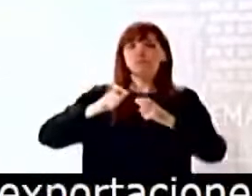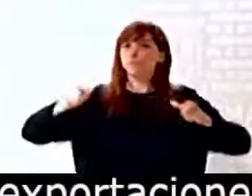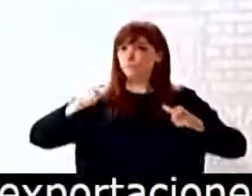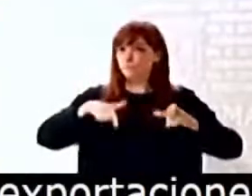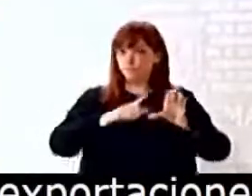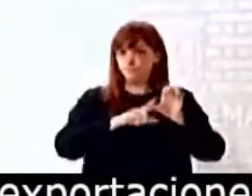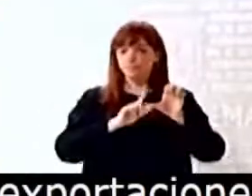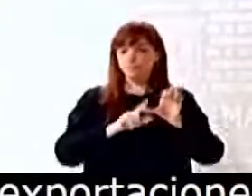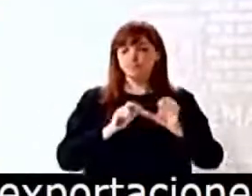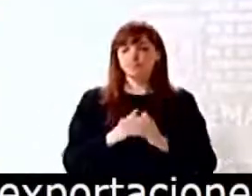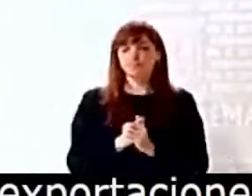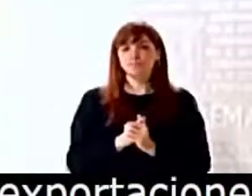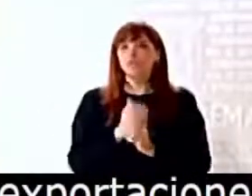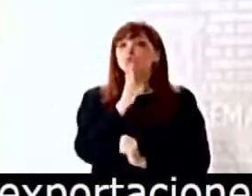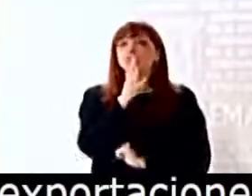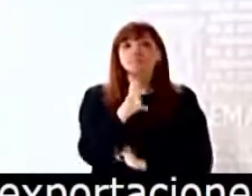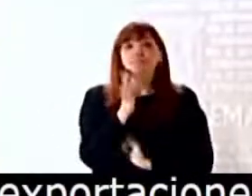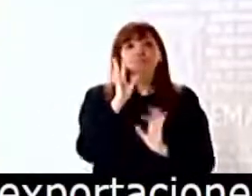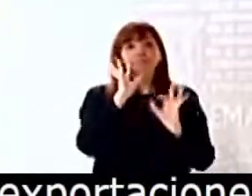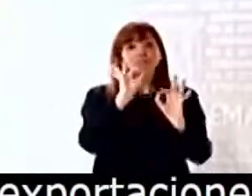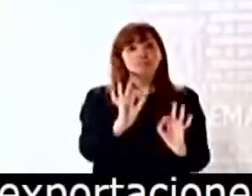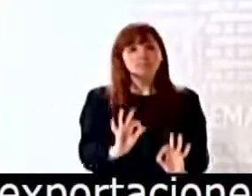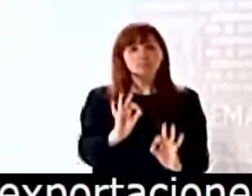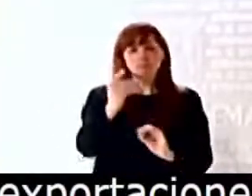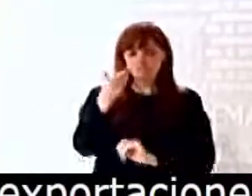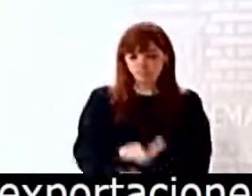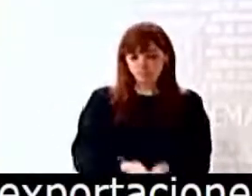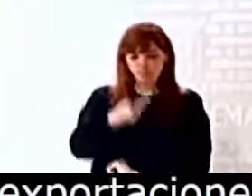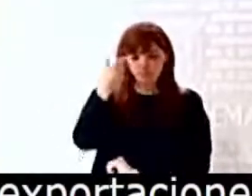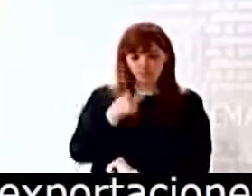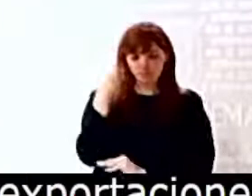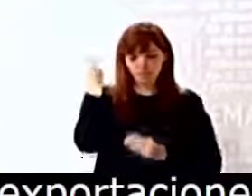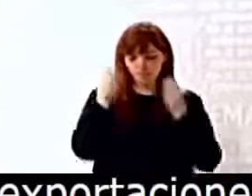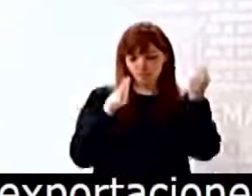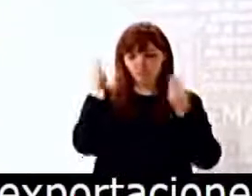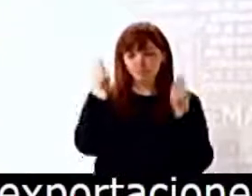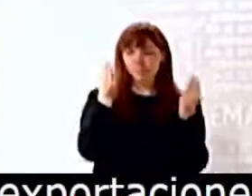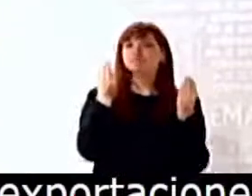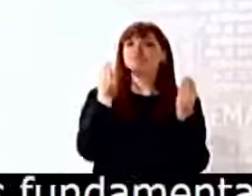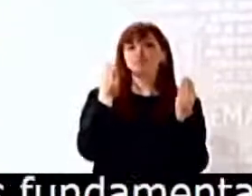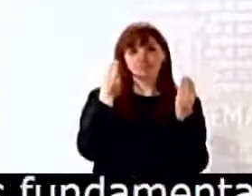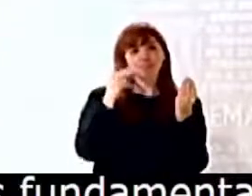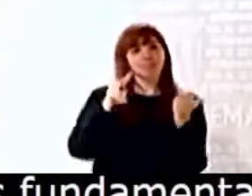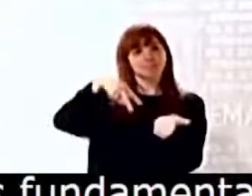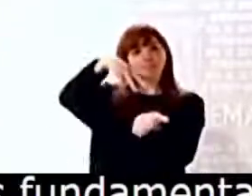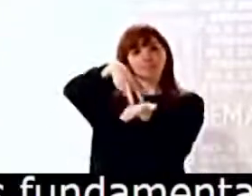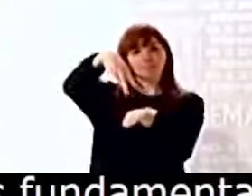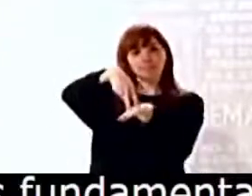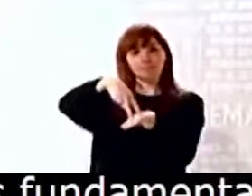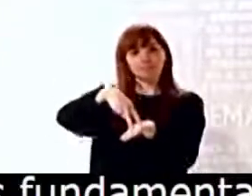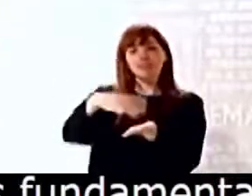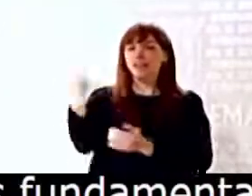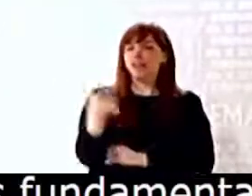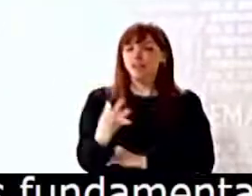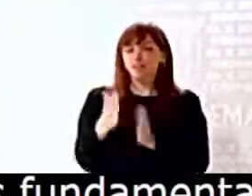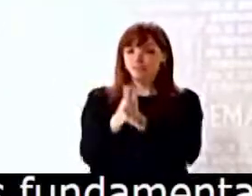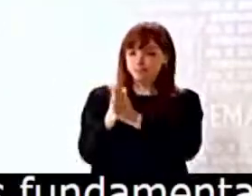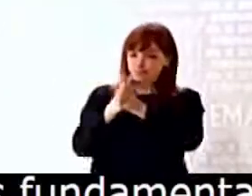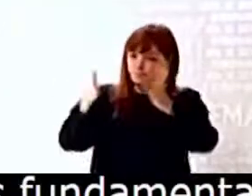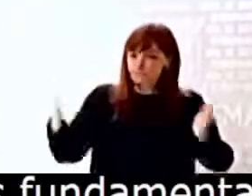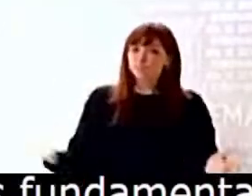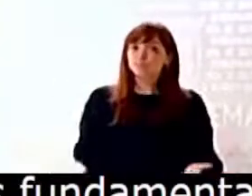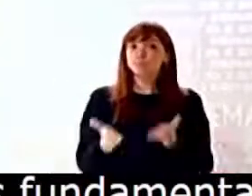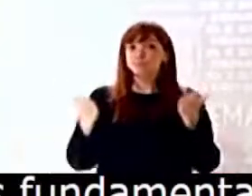Extremadura. Y por eso creemos que es fundamental la presencia y la